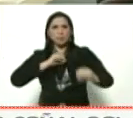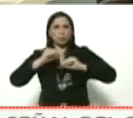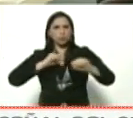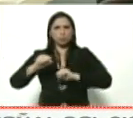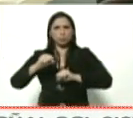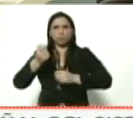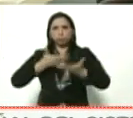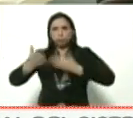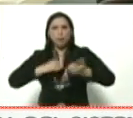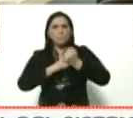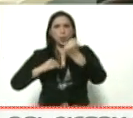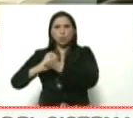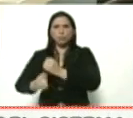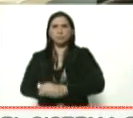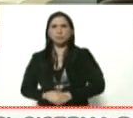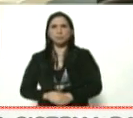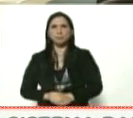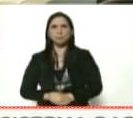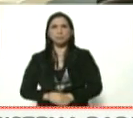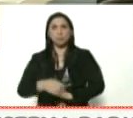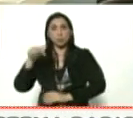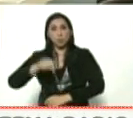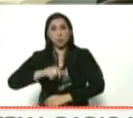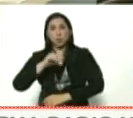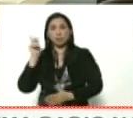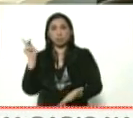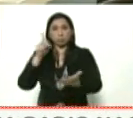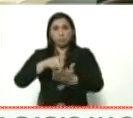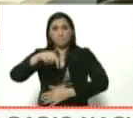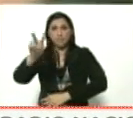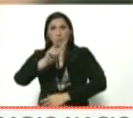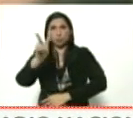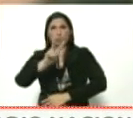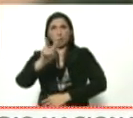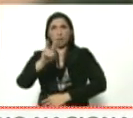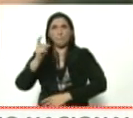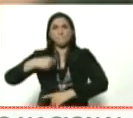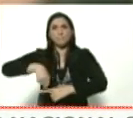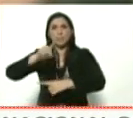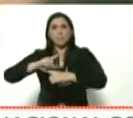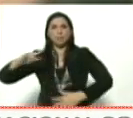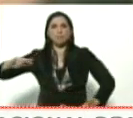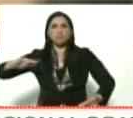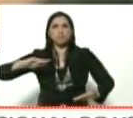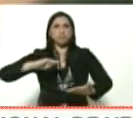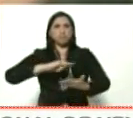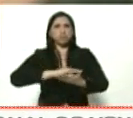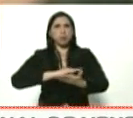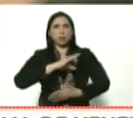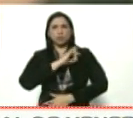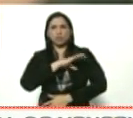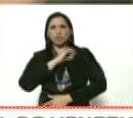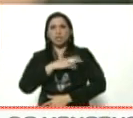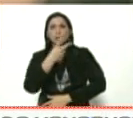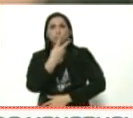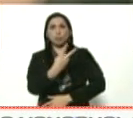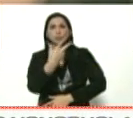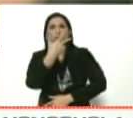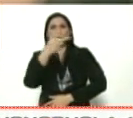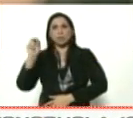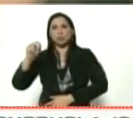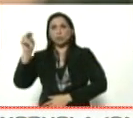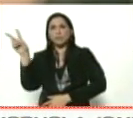de solidaridad. Hoy está llegando a Venezuela el primer vuelo desde Santiago de Chile, con